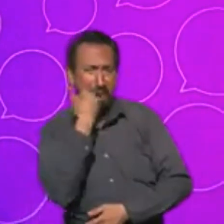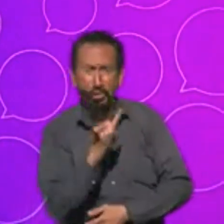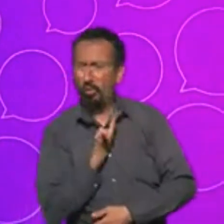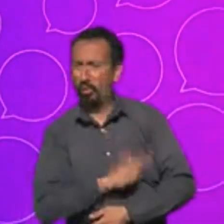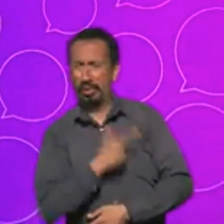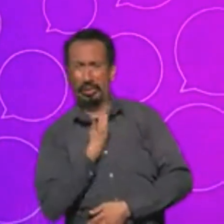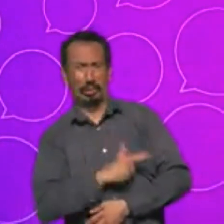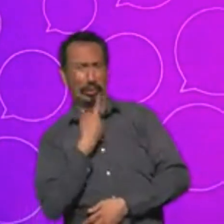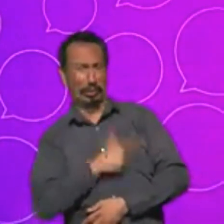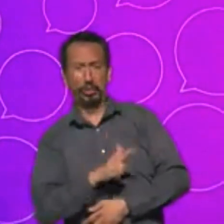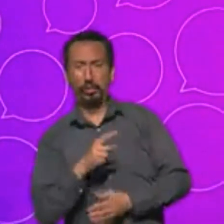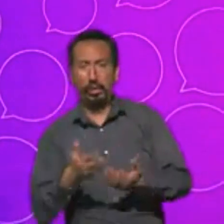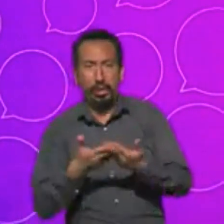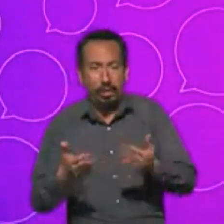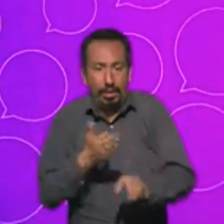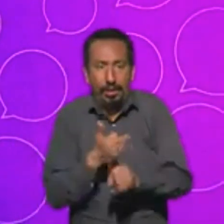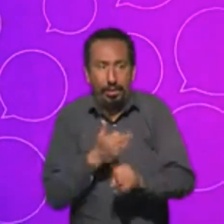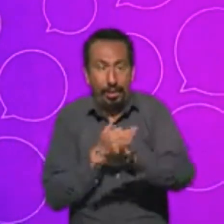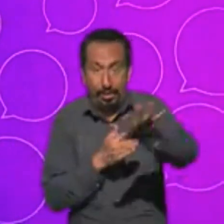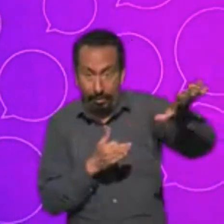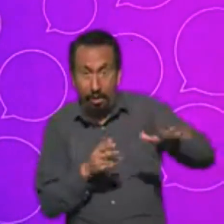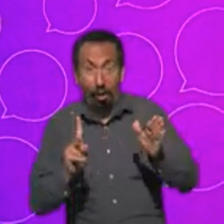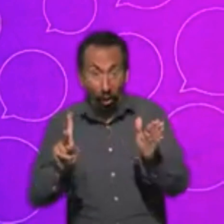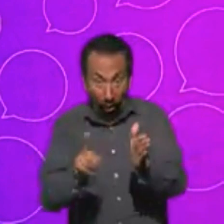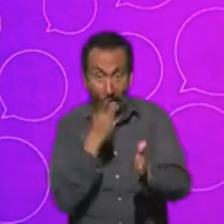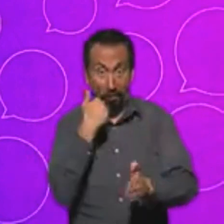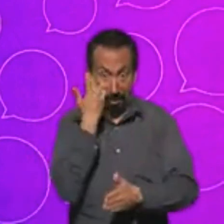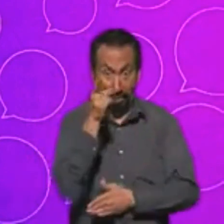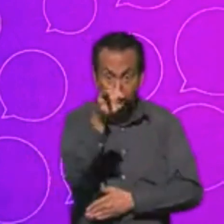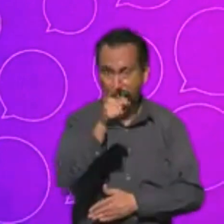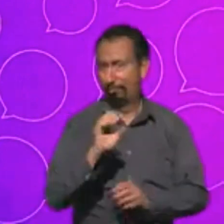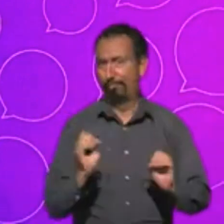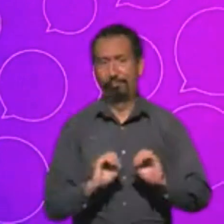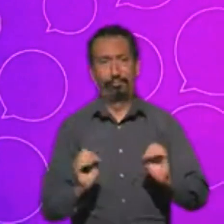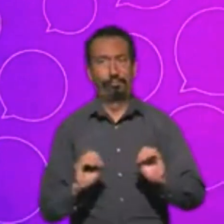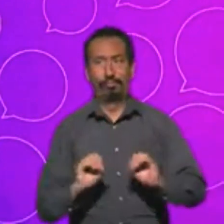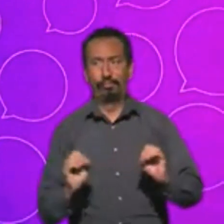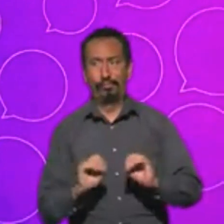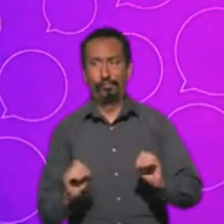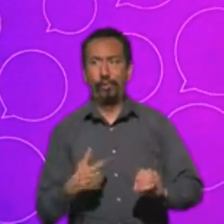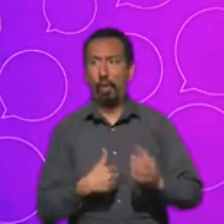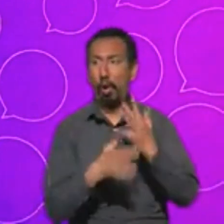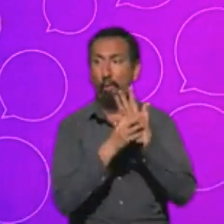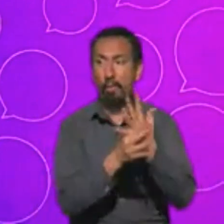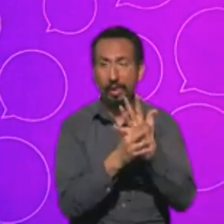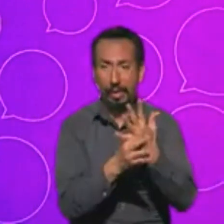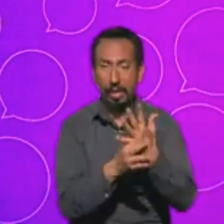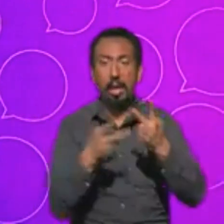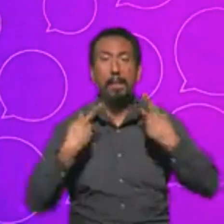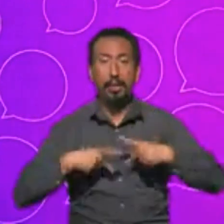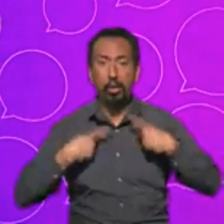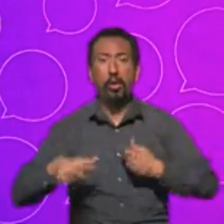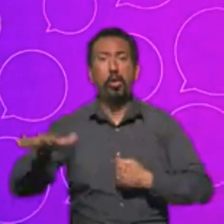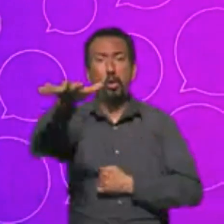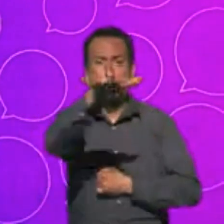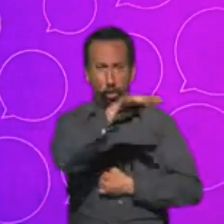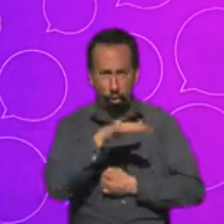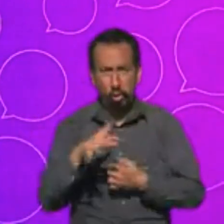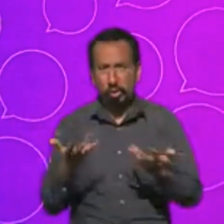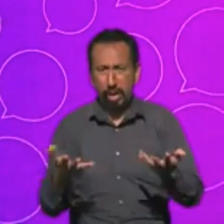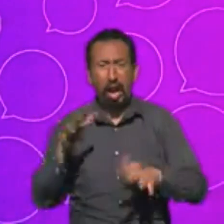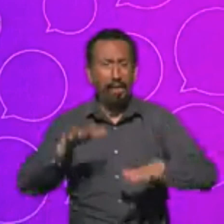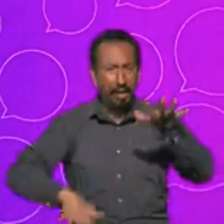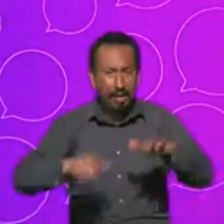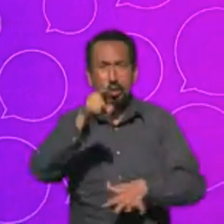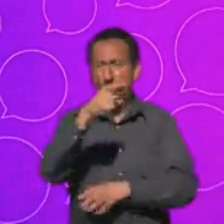como ejemplo lo que está sucediendo para no replicarlo entonces pero yo también quiero comprometer a la sociedad este la sociedad de repente